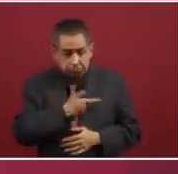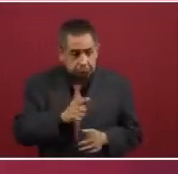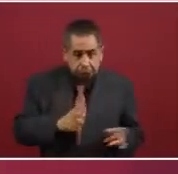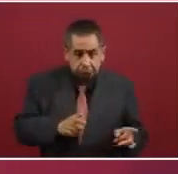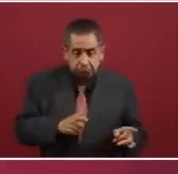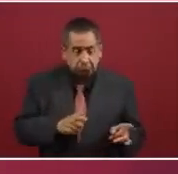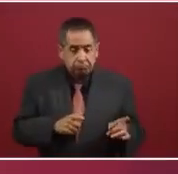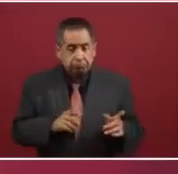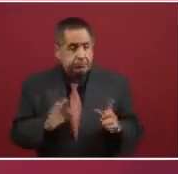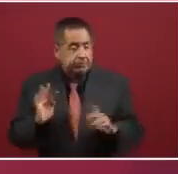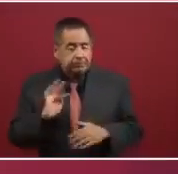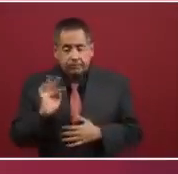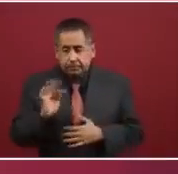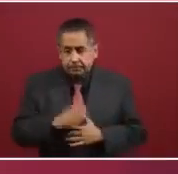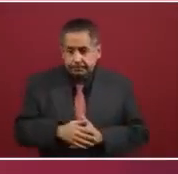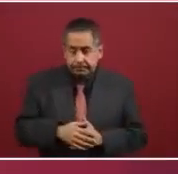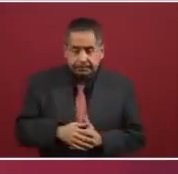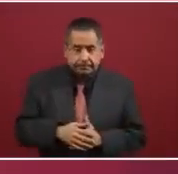no